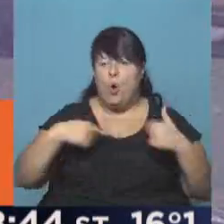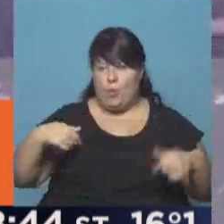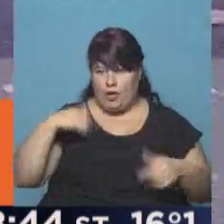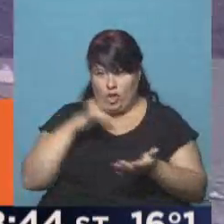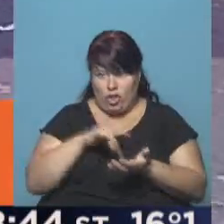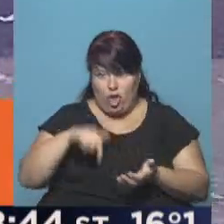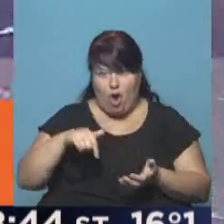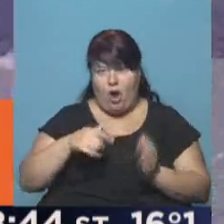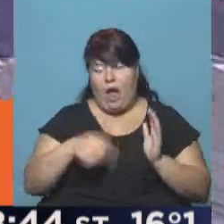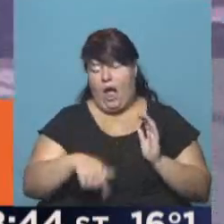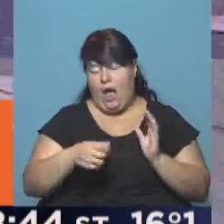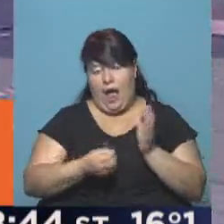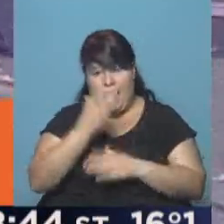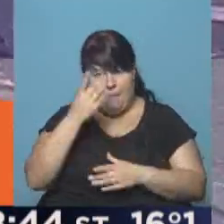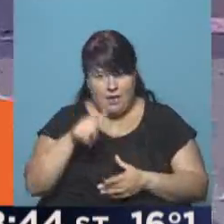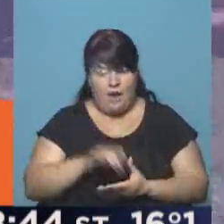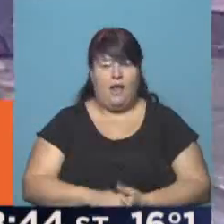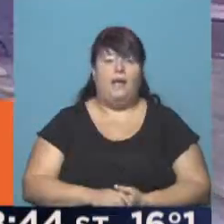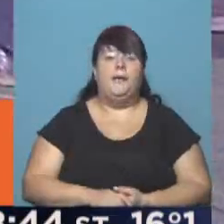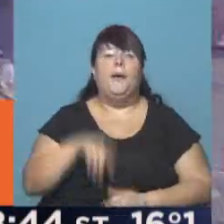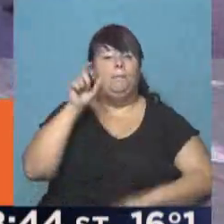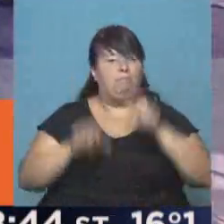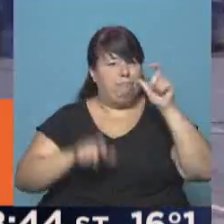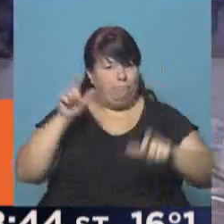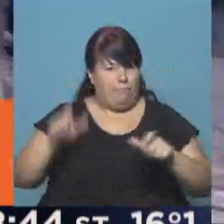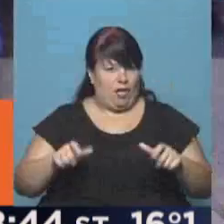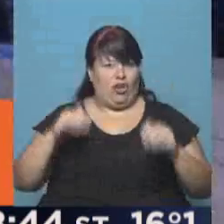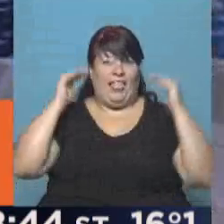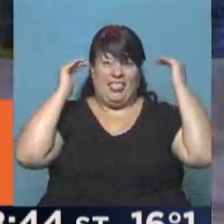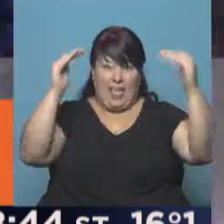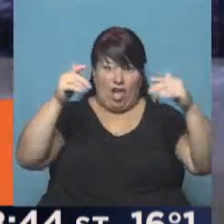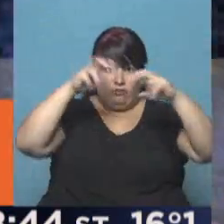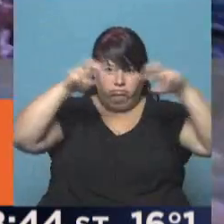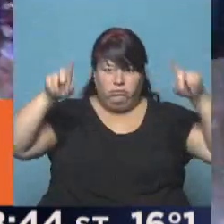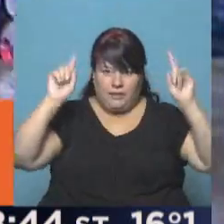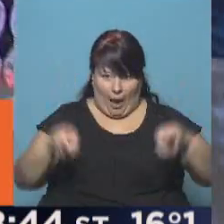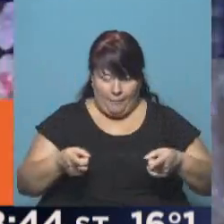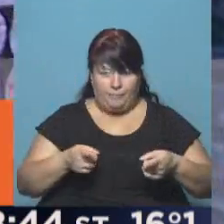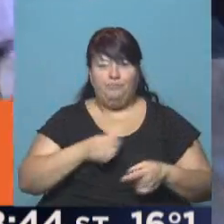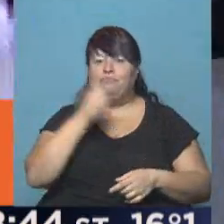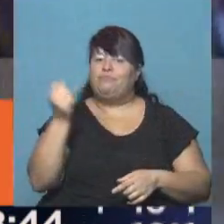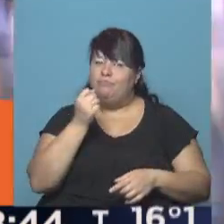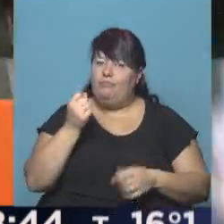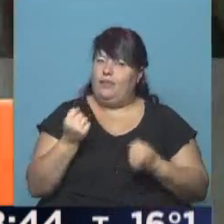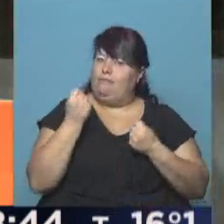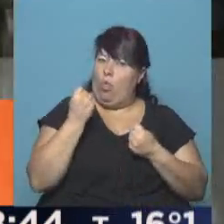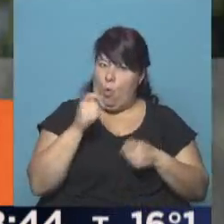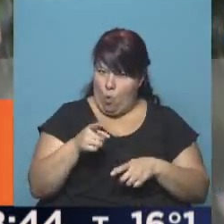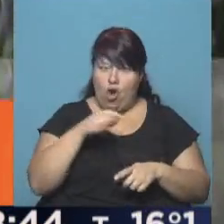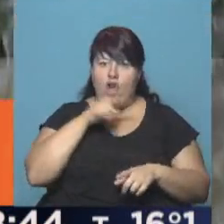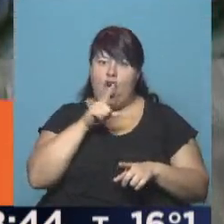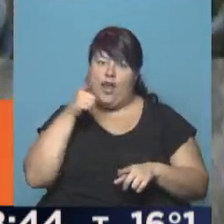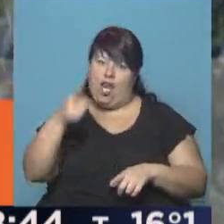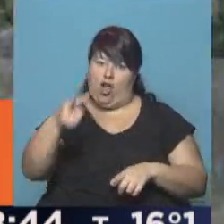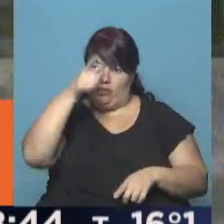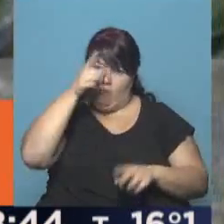en el transcurso de la mañana gente en los techos también siempre intentando resistir el avance